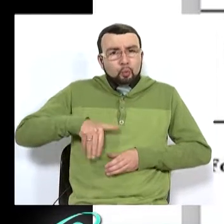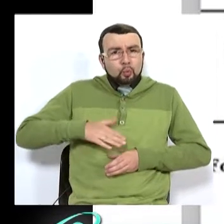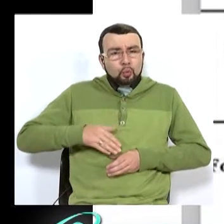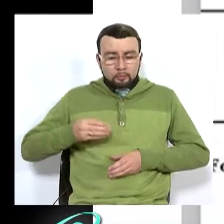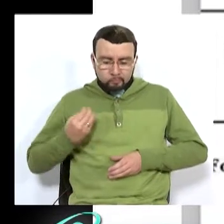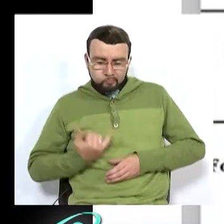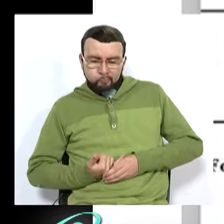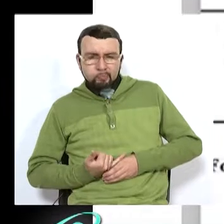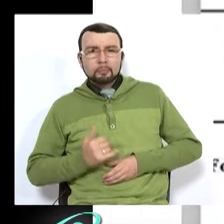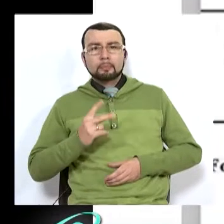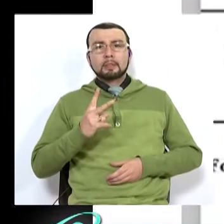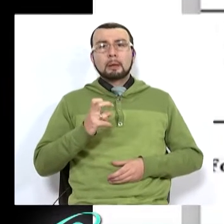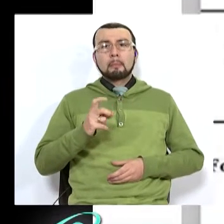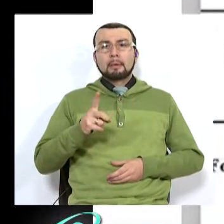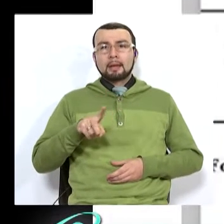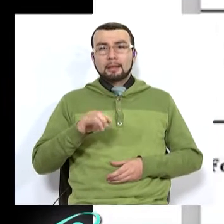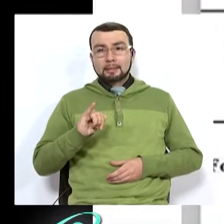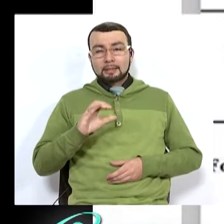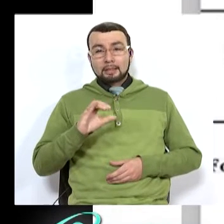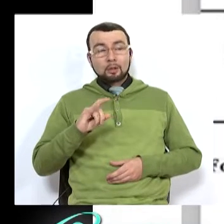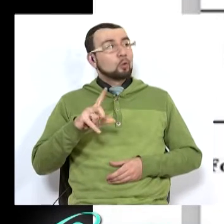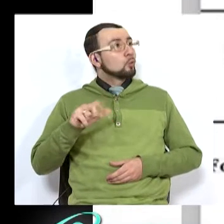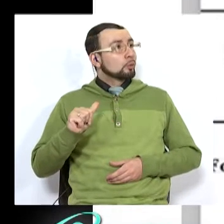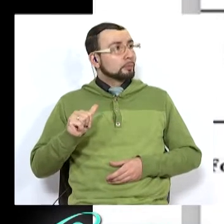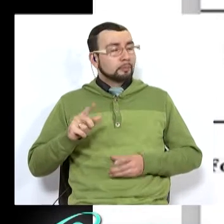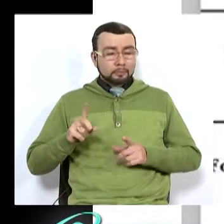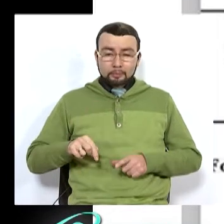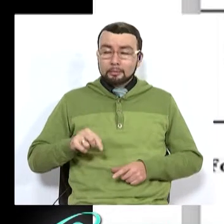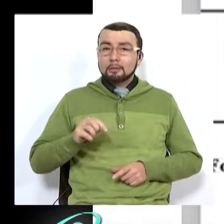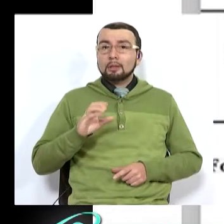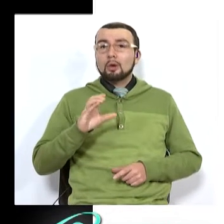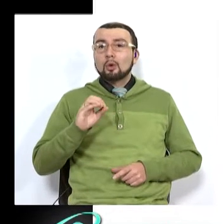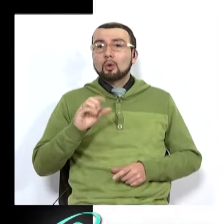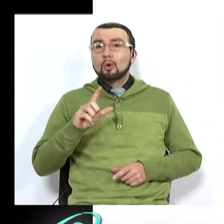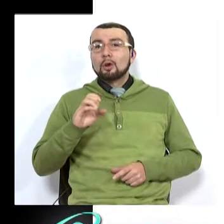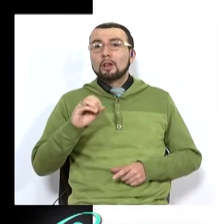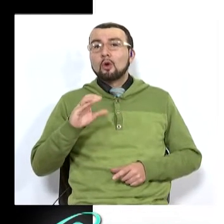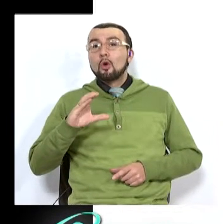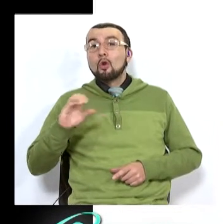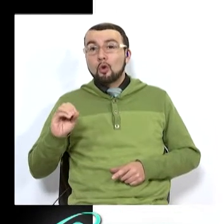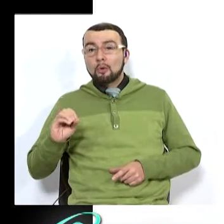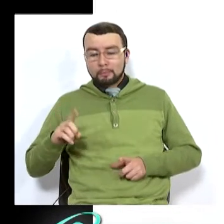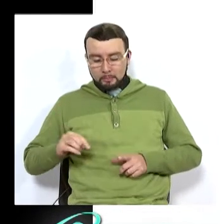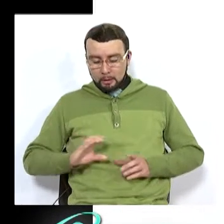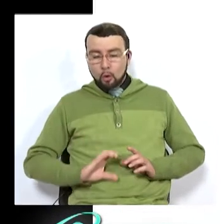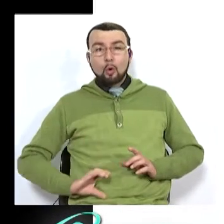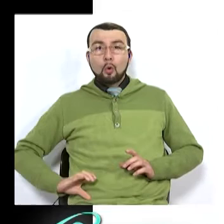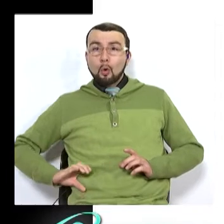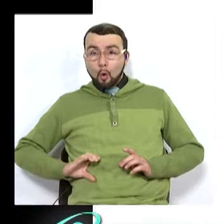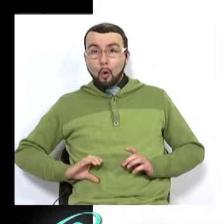son vesícula, colédoco y colon.